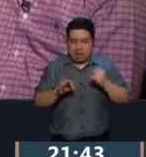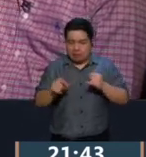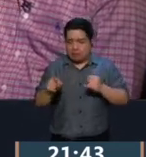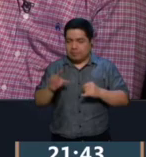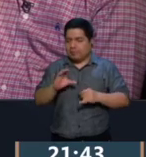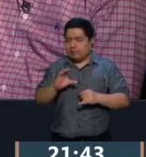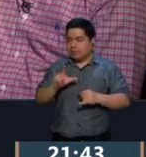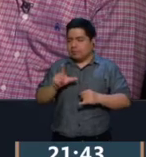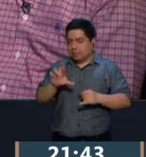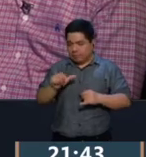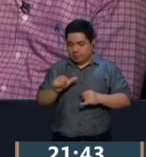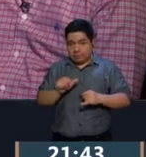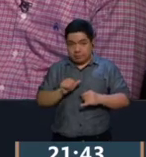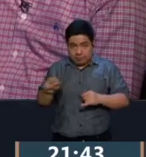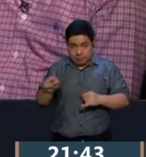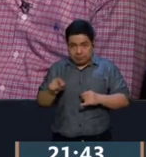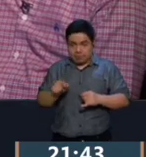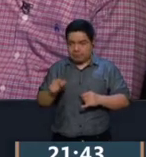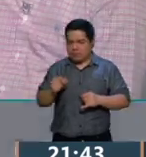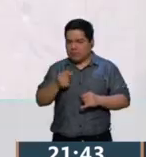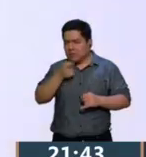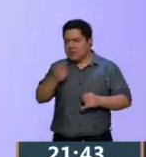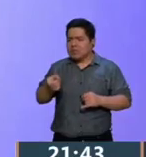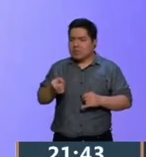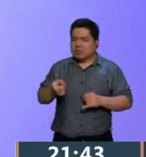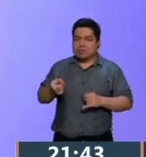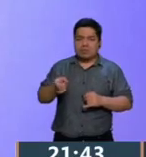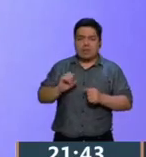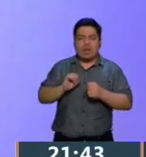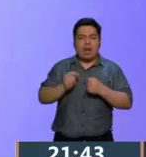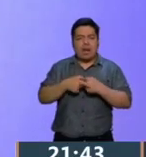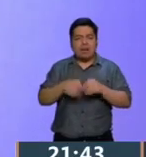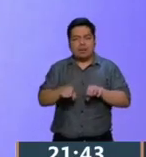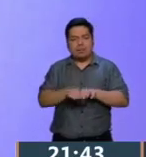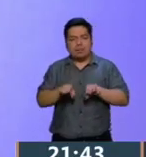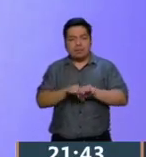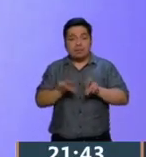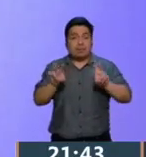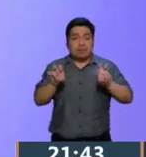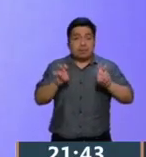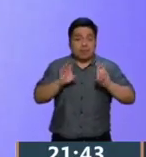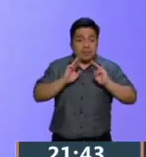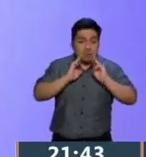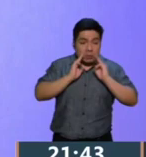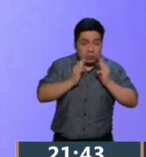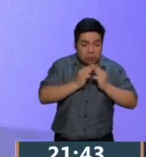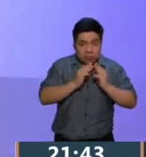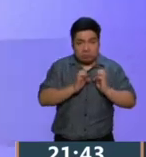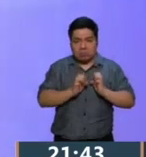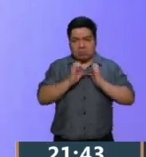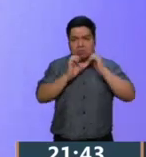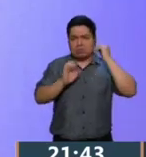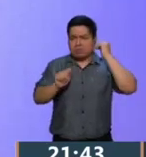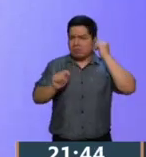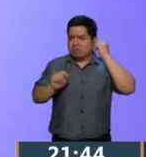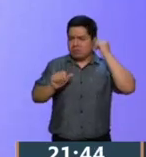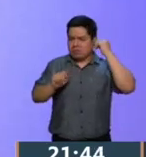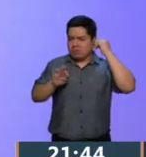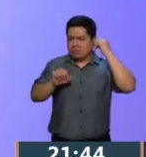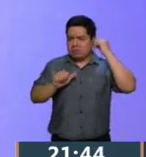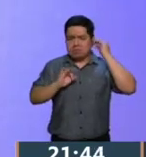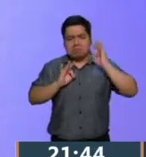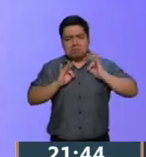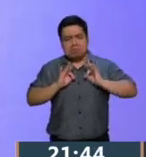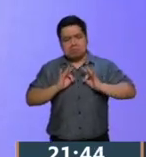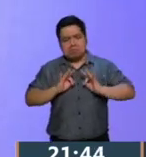la candidata del partido en el gobierno le dijo algo relativo supuestamente a la corrupción inmobiliaria, Santiago con mucha